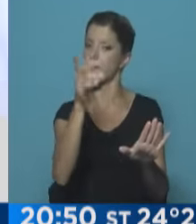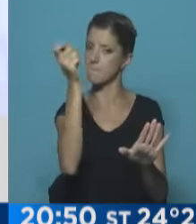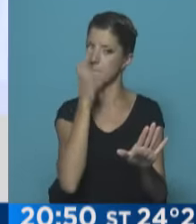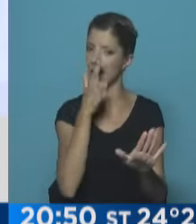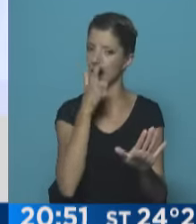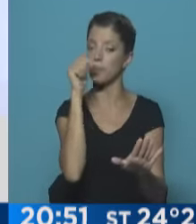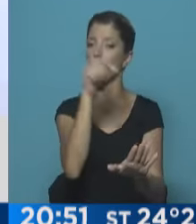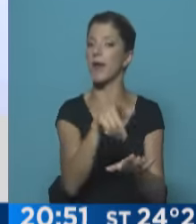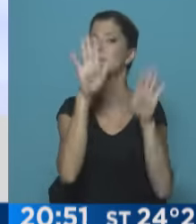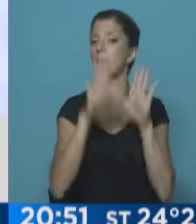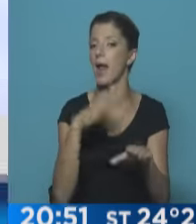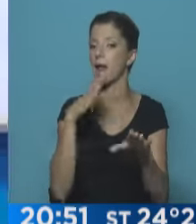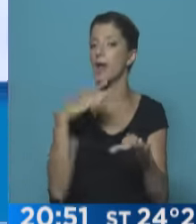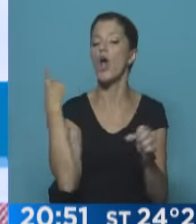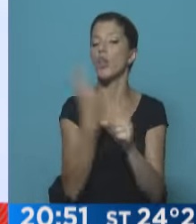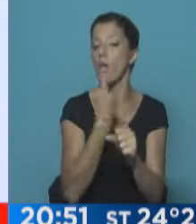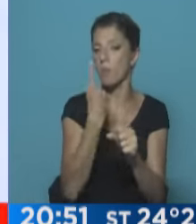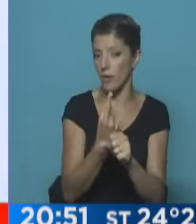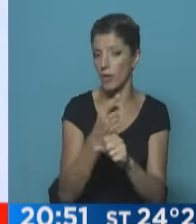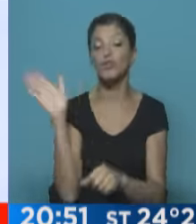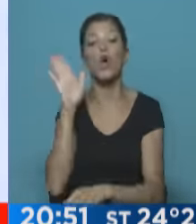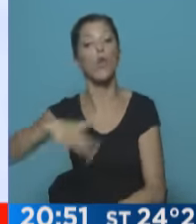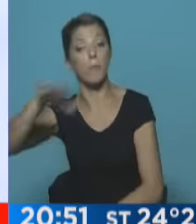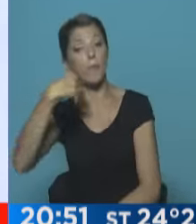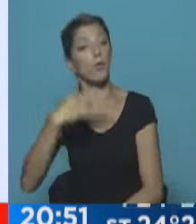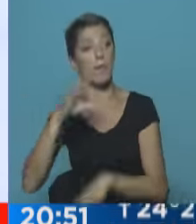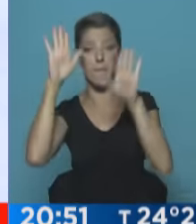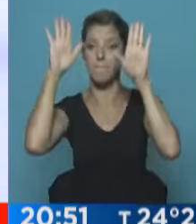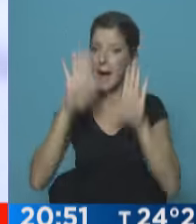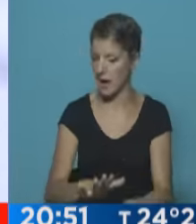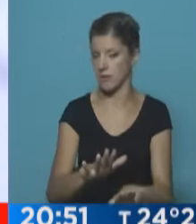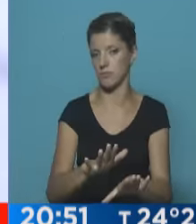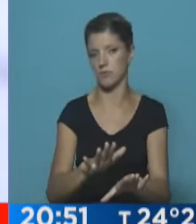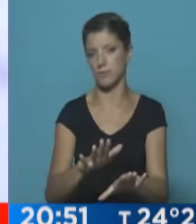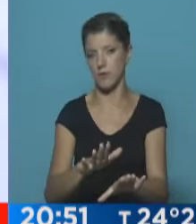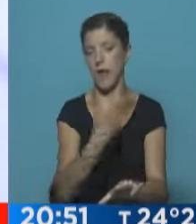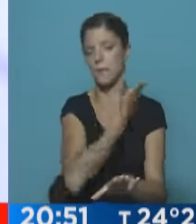para la mano a nadie, ningún iluminado, sino todo el pueblo, organizado en las calles, y es por eso que nos concentramos acá.